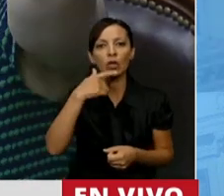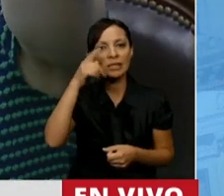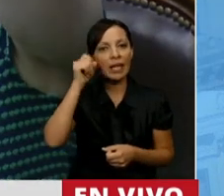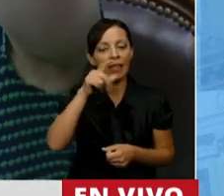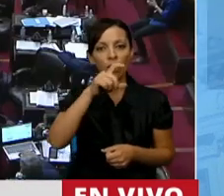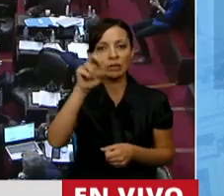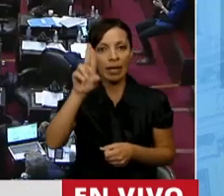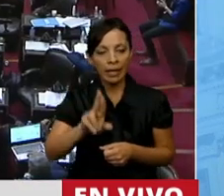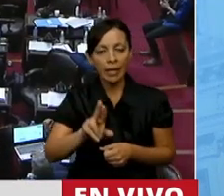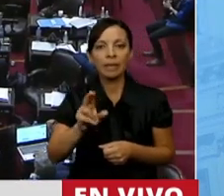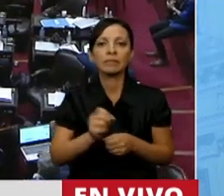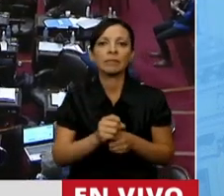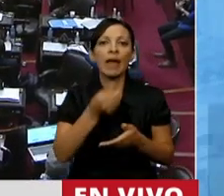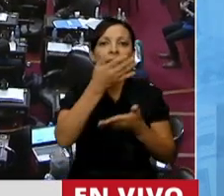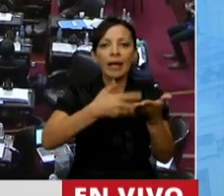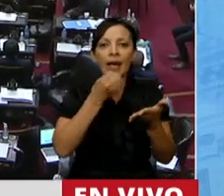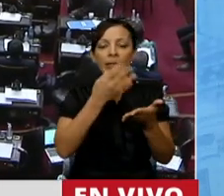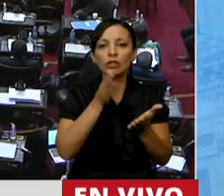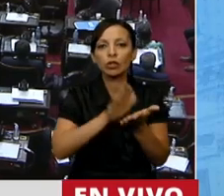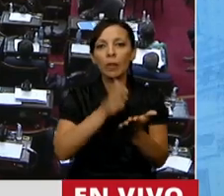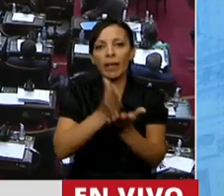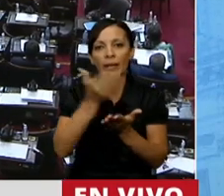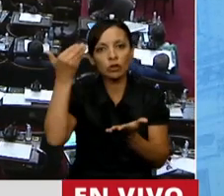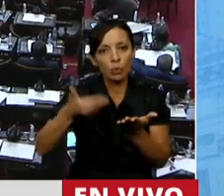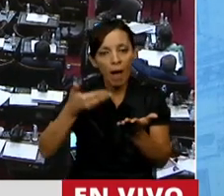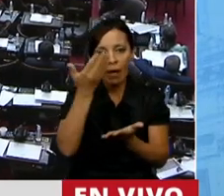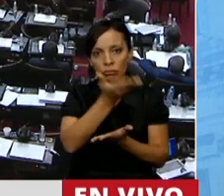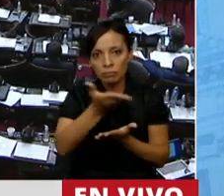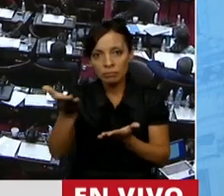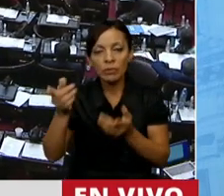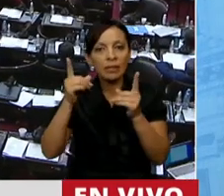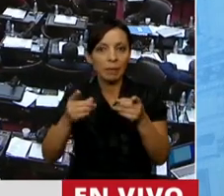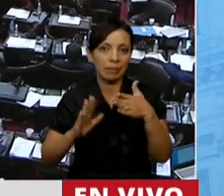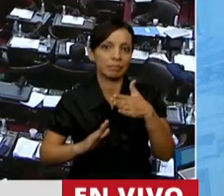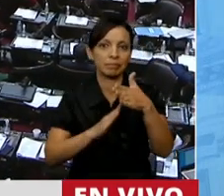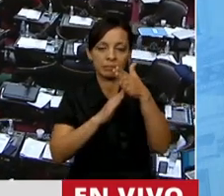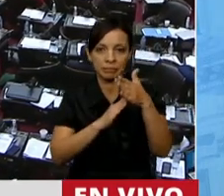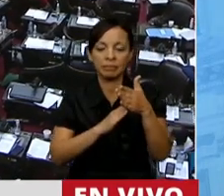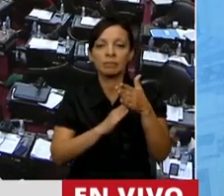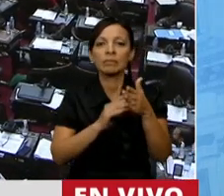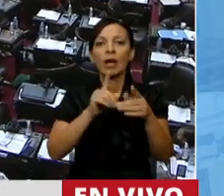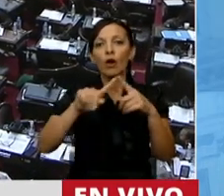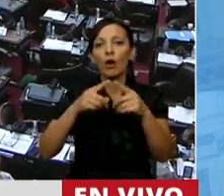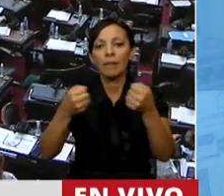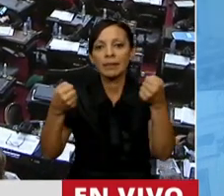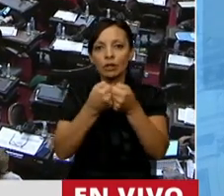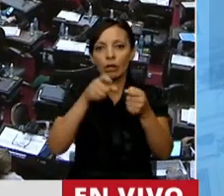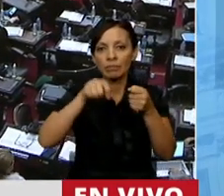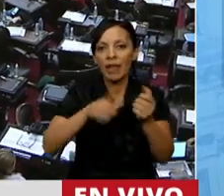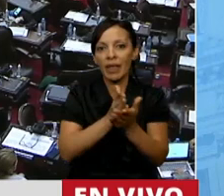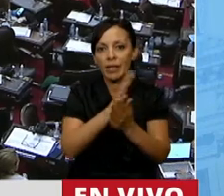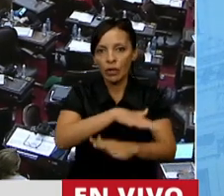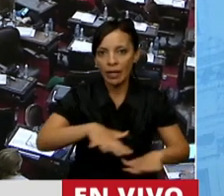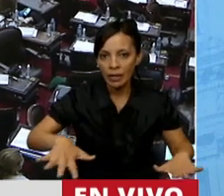la Declaración Universal de los Derechos Humanos y, en especial, la Convención de los Derechos del Niño, en cuya